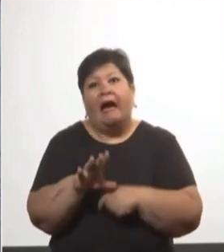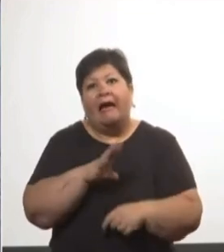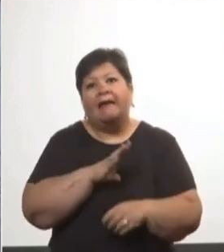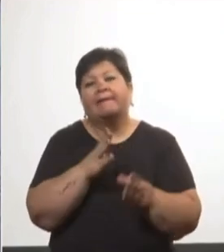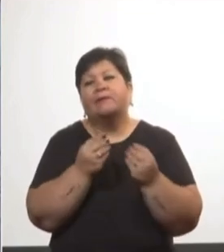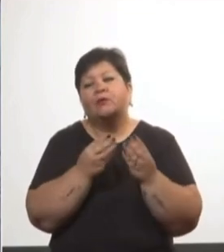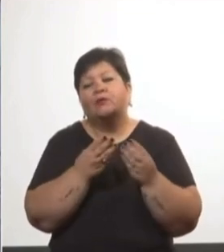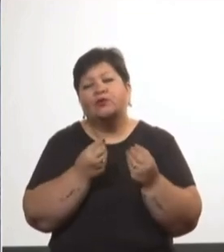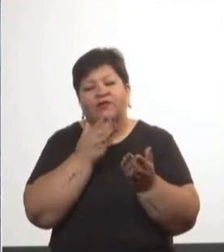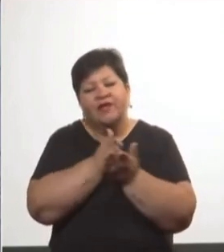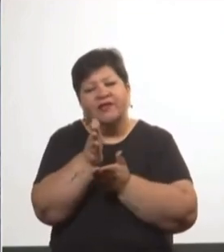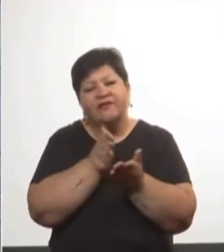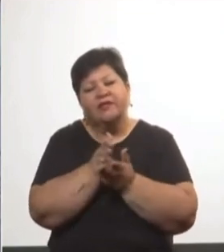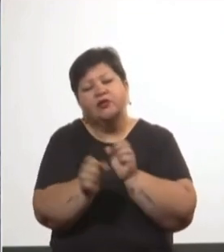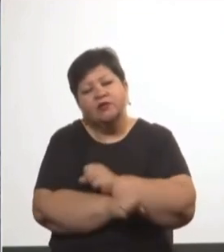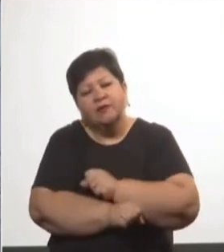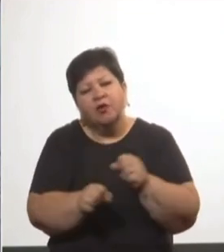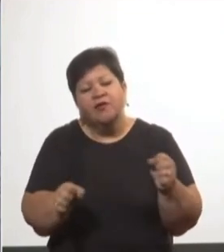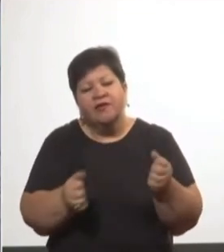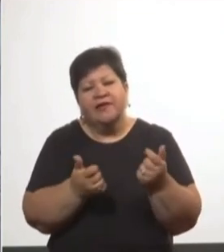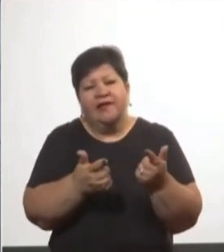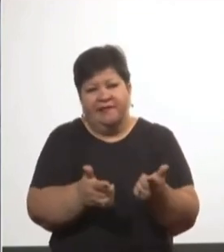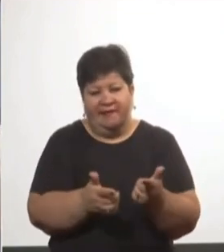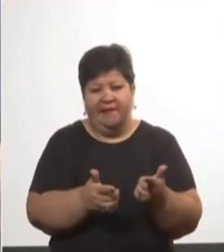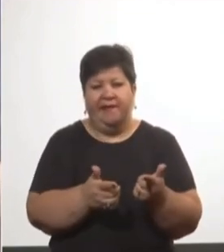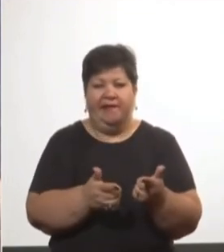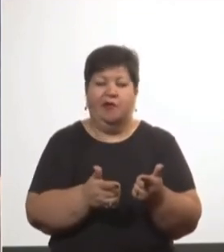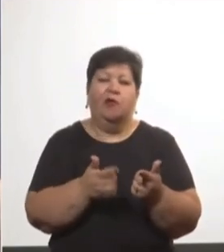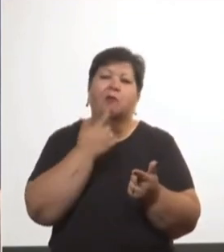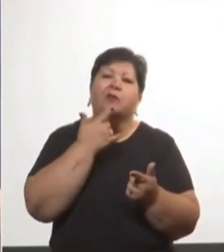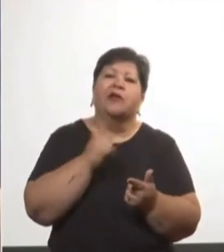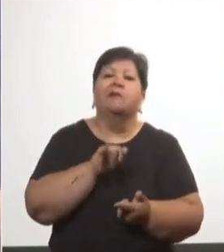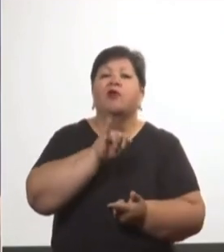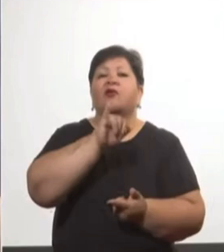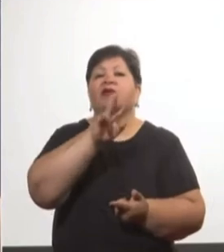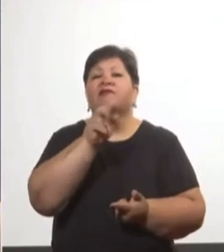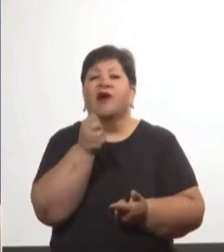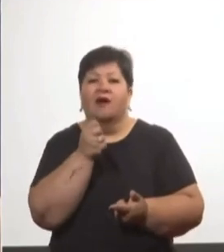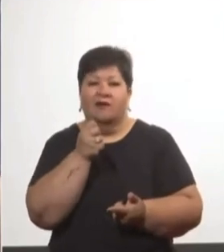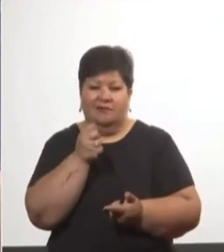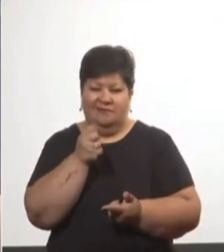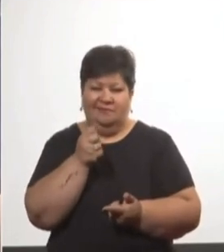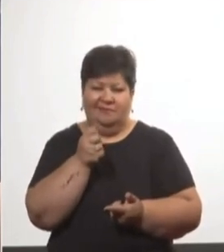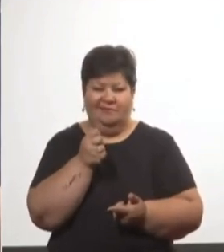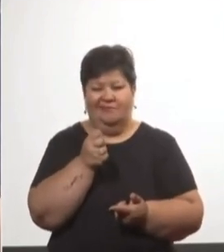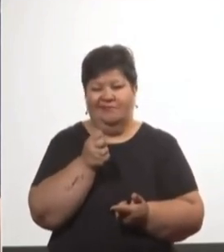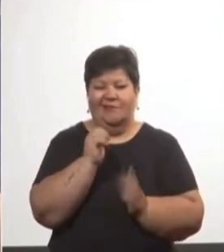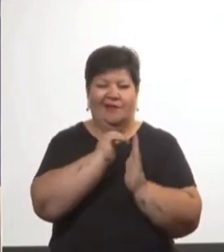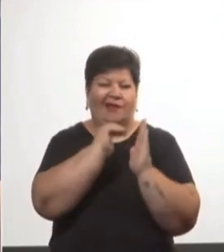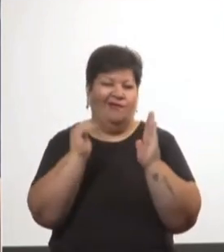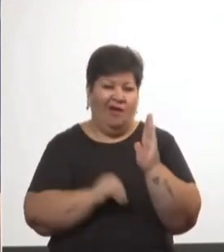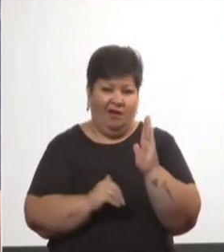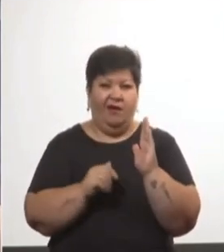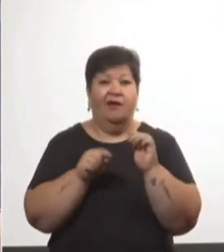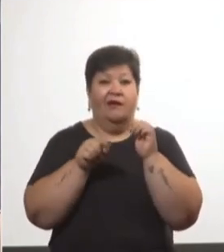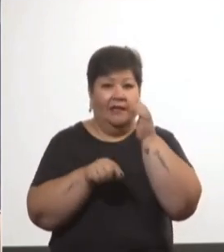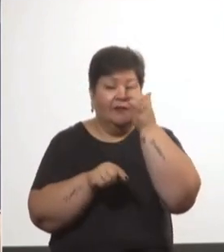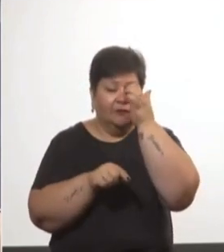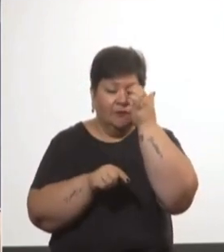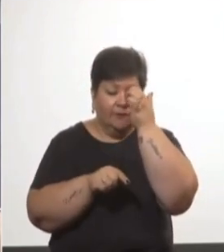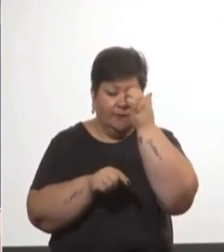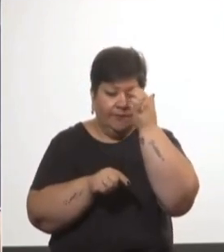toda la sociedad, como hubiera sido la rebaja del IVA. Esa es nuestra primer gran diferencia, que si se quiso